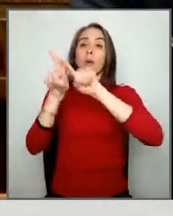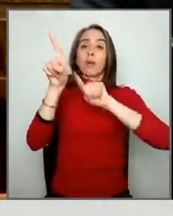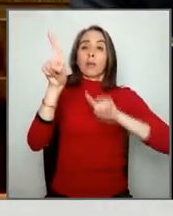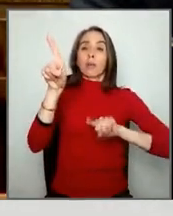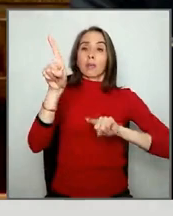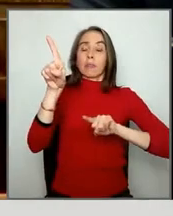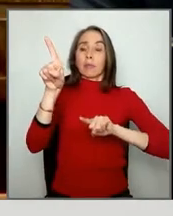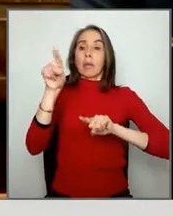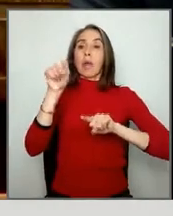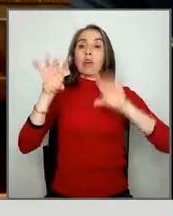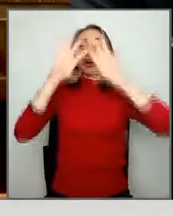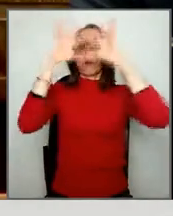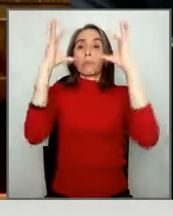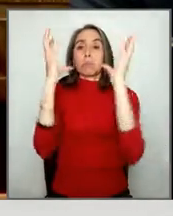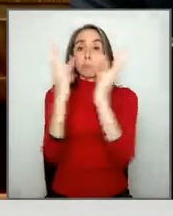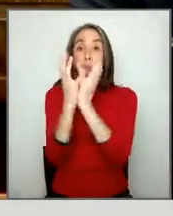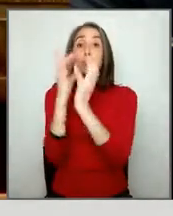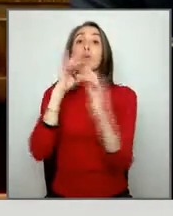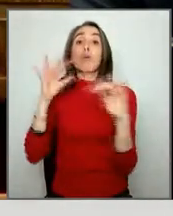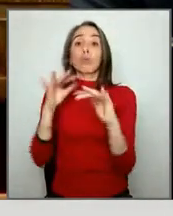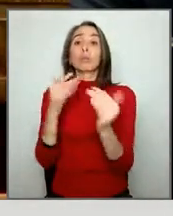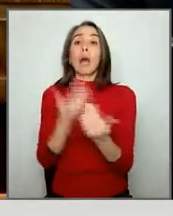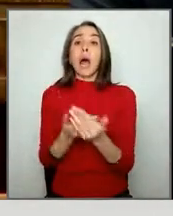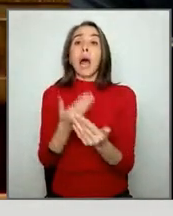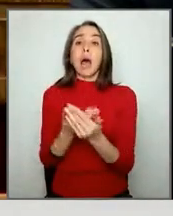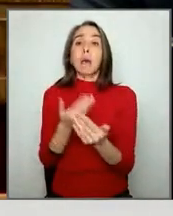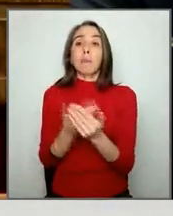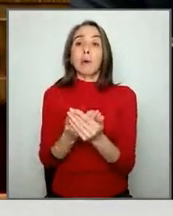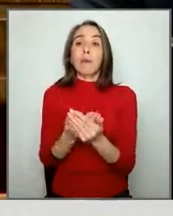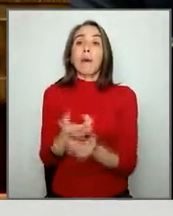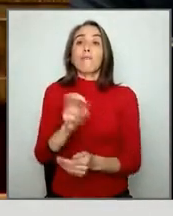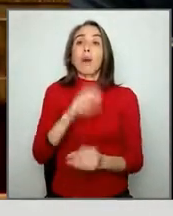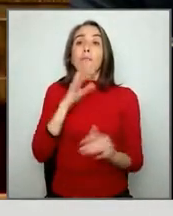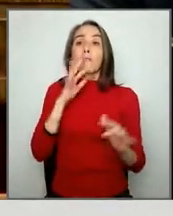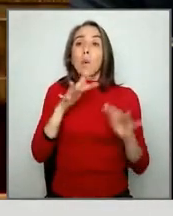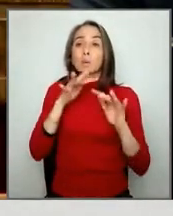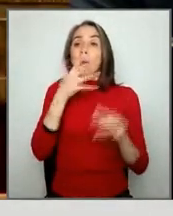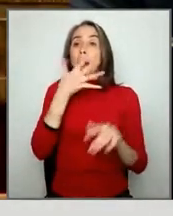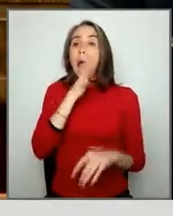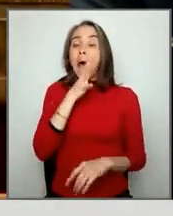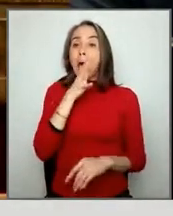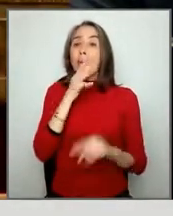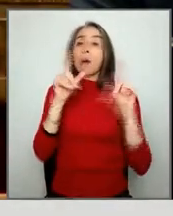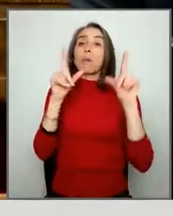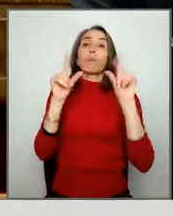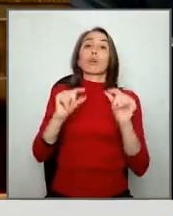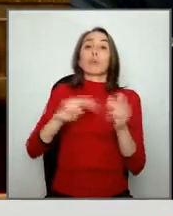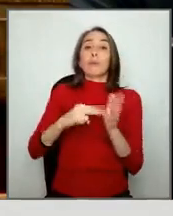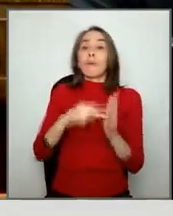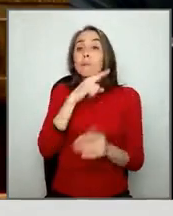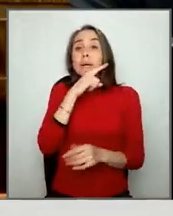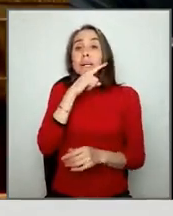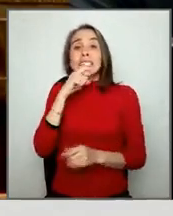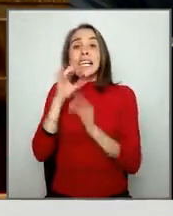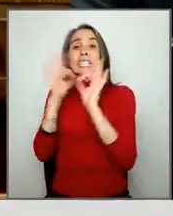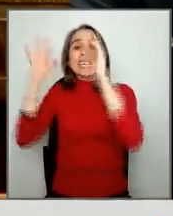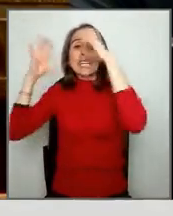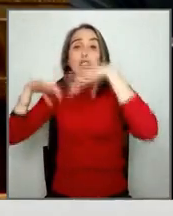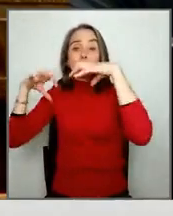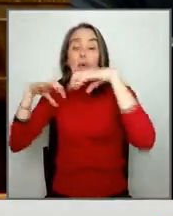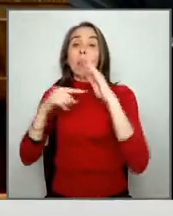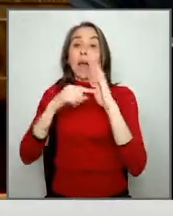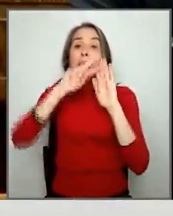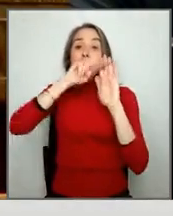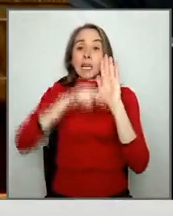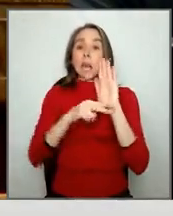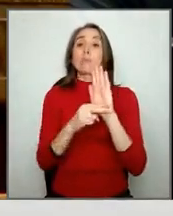tendencia global y de aprovechar el potencial de la reutilización del agua para mitigar los efectos de la sequía esta modificación se alinea con las buenas prácticas